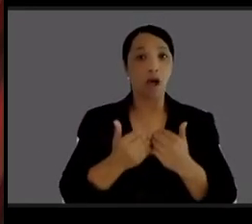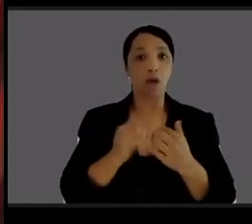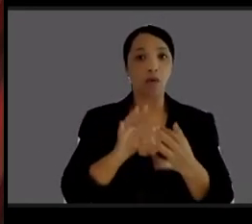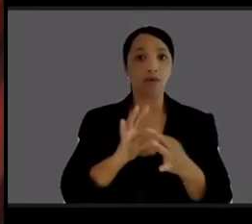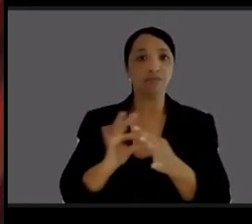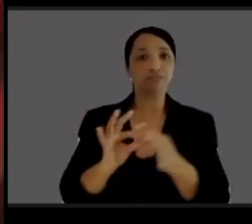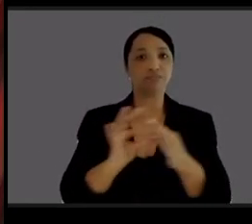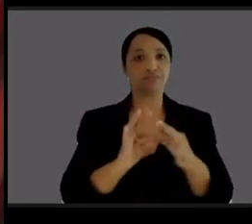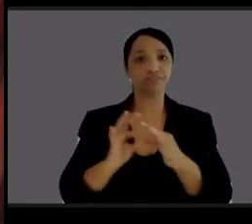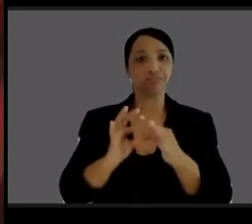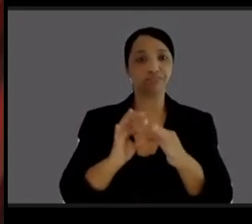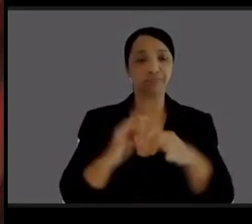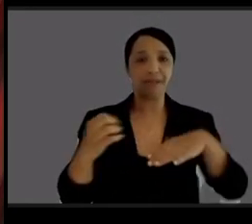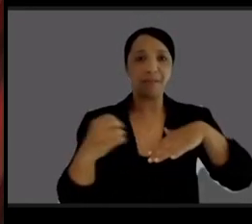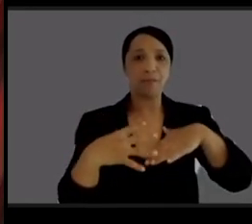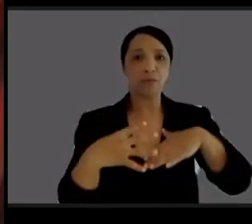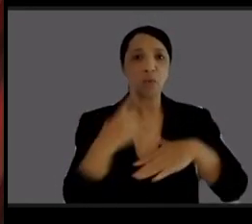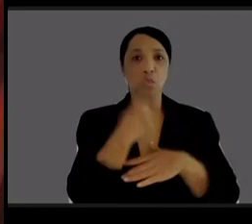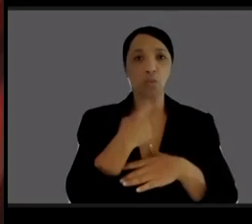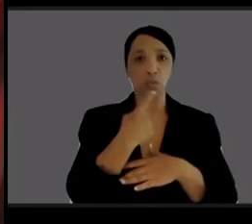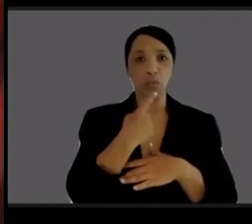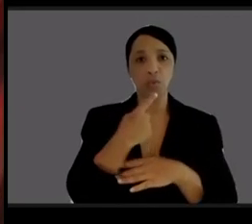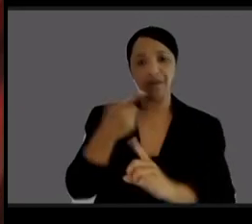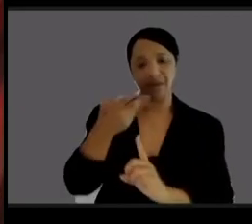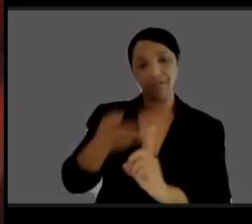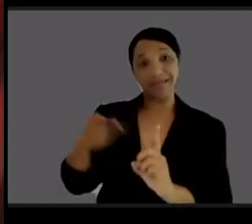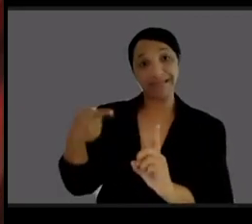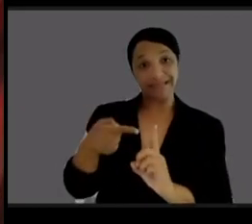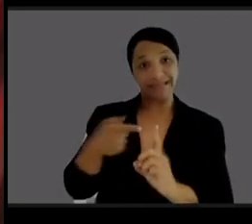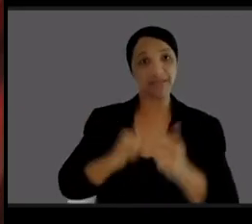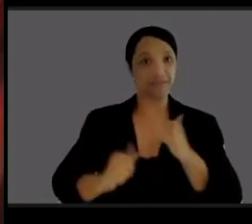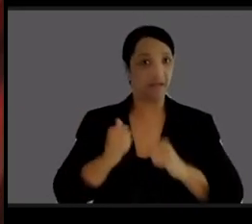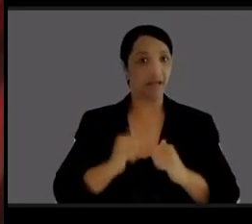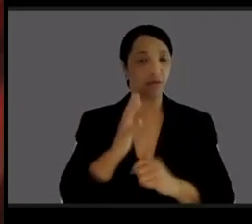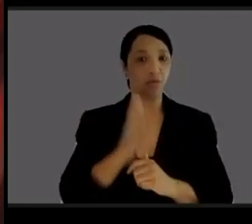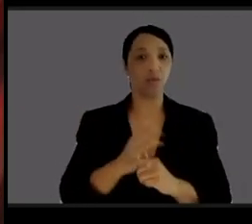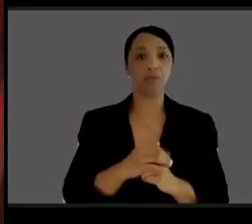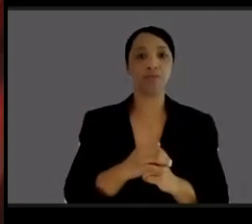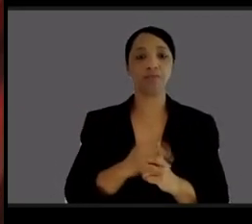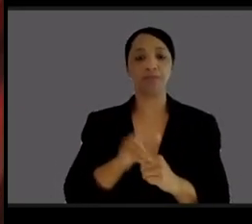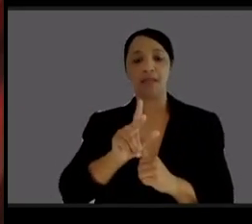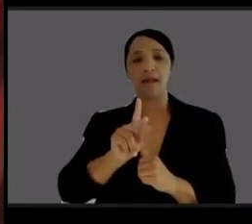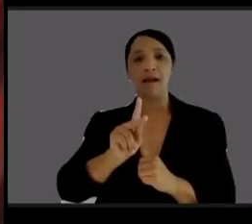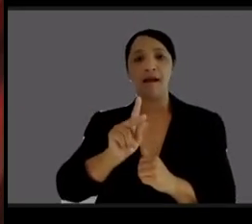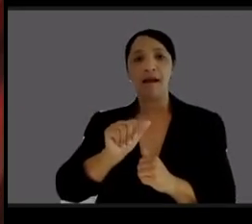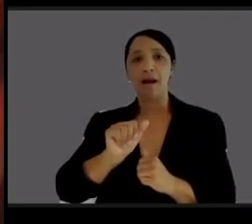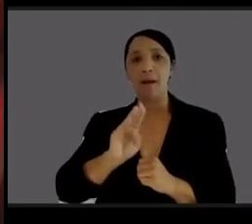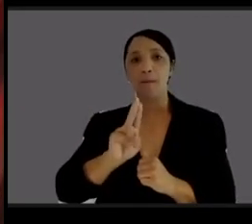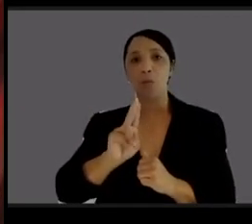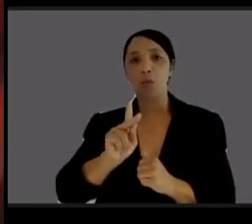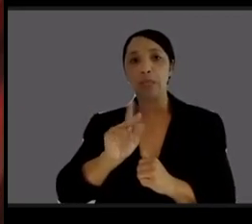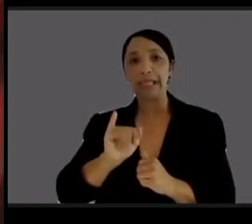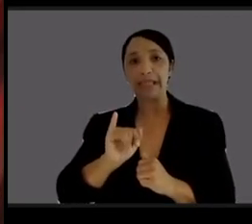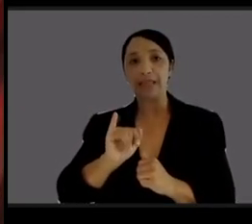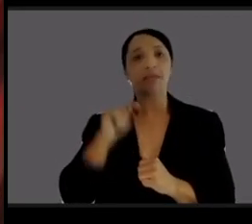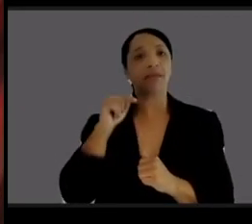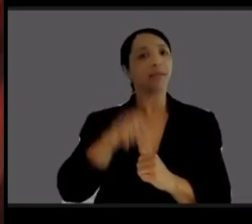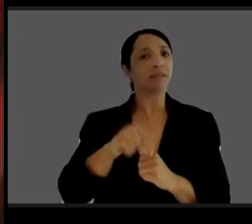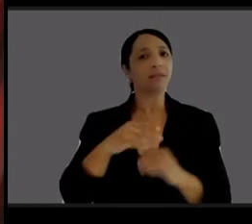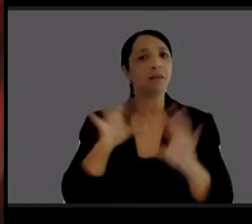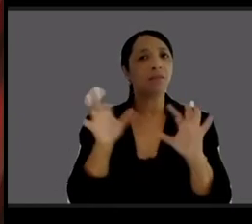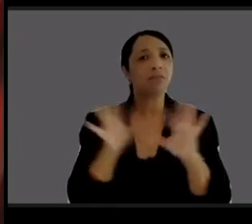una tradición japonesa, el teatro kabuki, que se llama Dos Leones, representada por Naoko Tosa. Kabuki es un